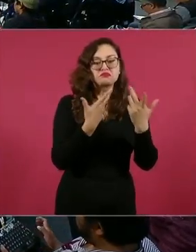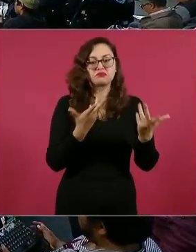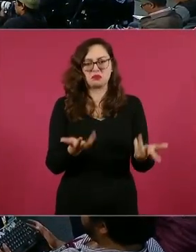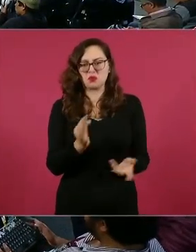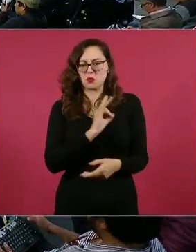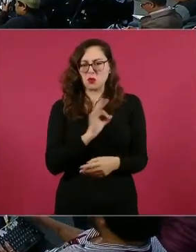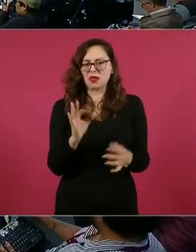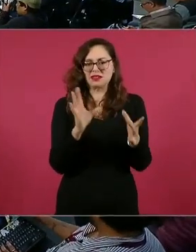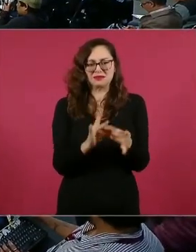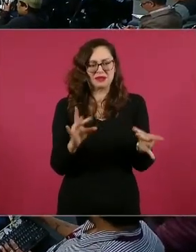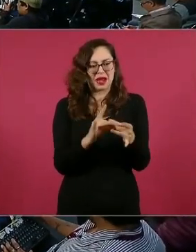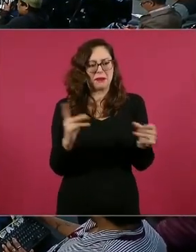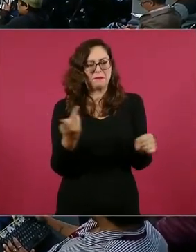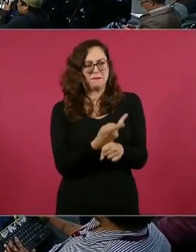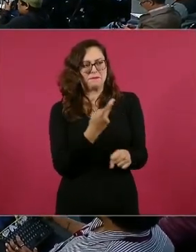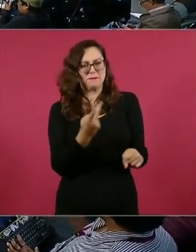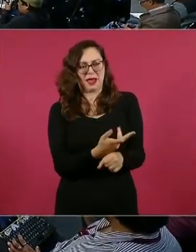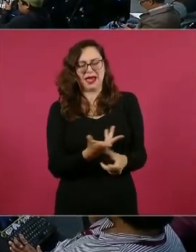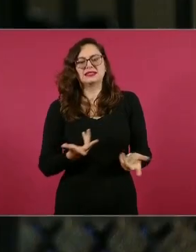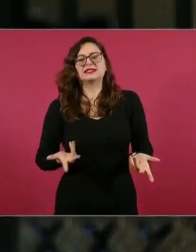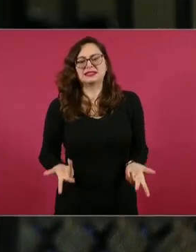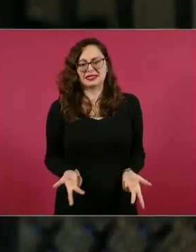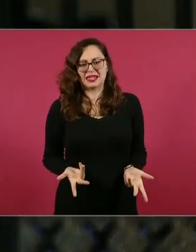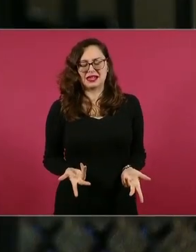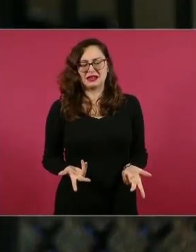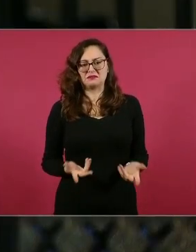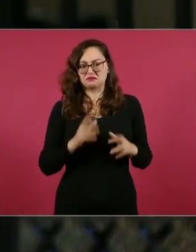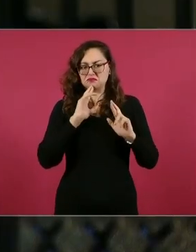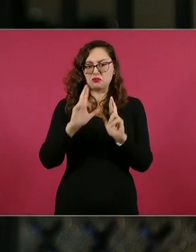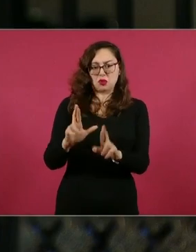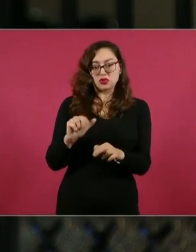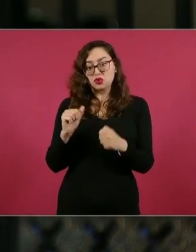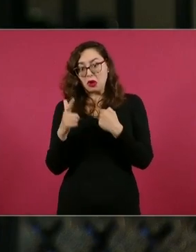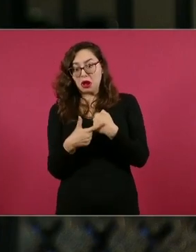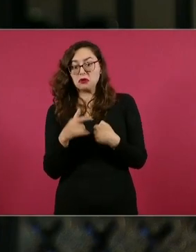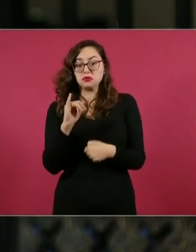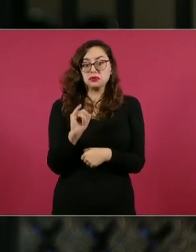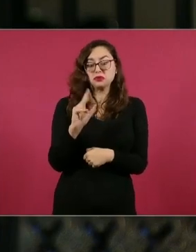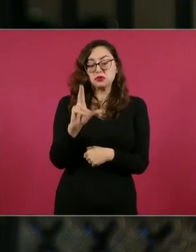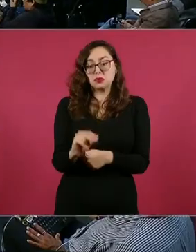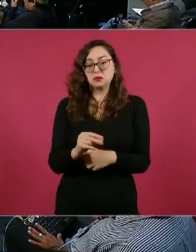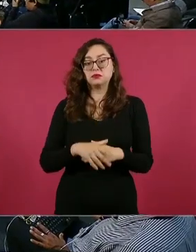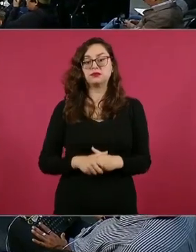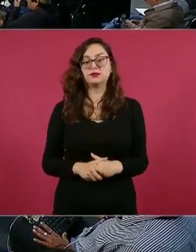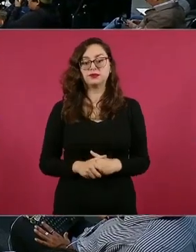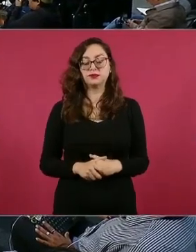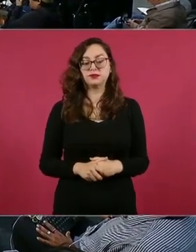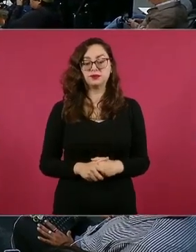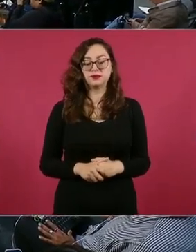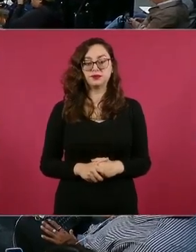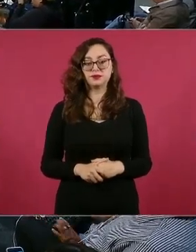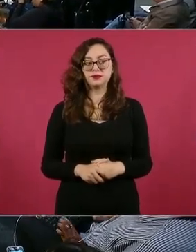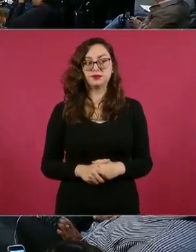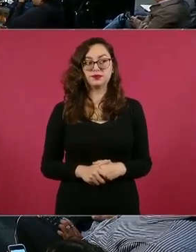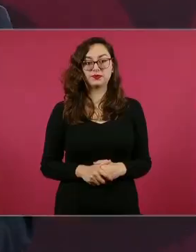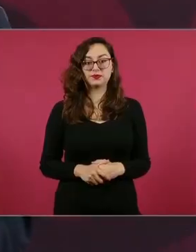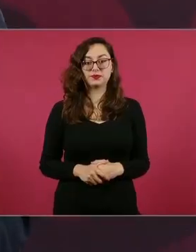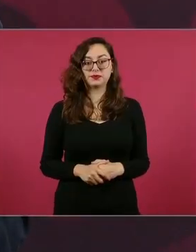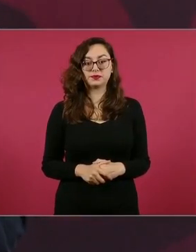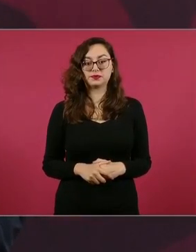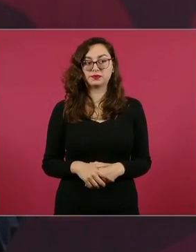relación tan sincera con el embajador qué respuesta le ha dado se ha tocado el tema o no Bueno lo hemos tratado aquí